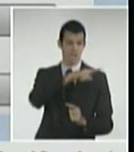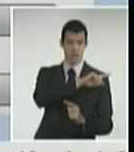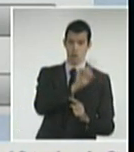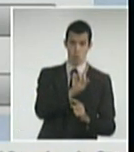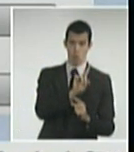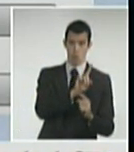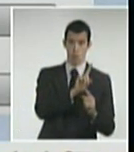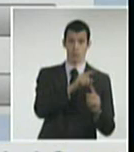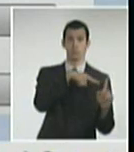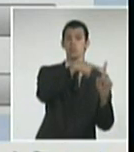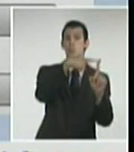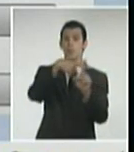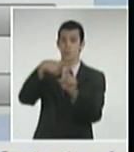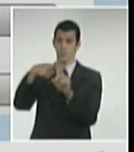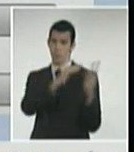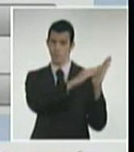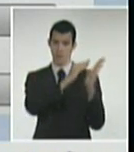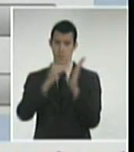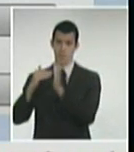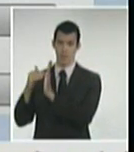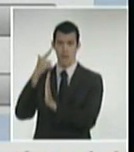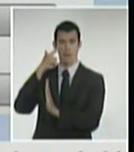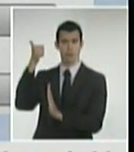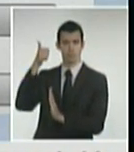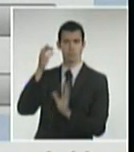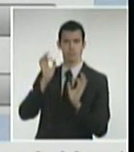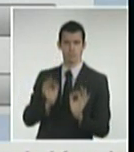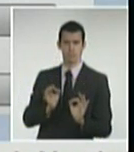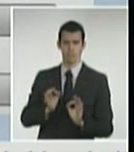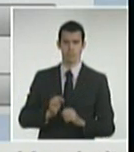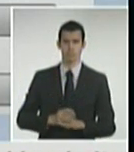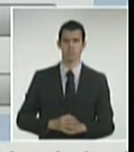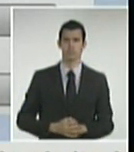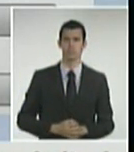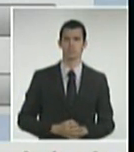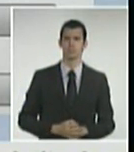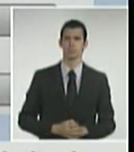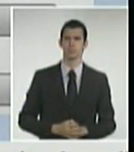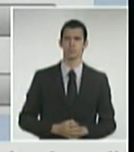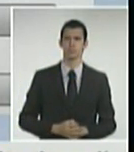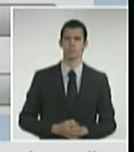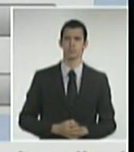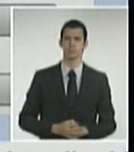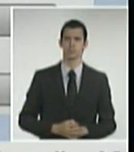un 2,15% como tal. Como dijimos, el